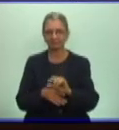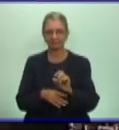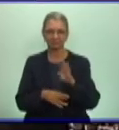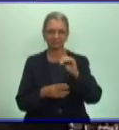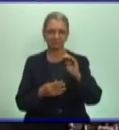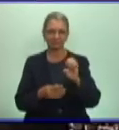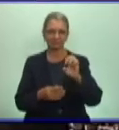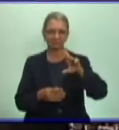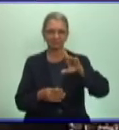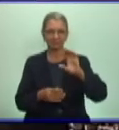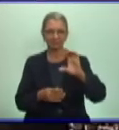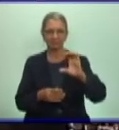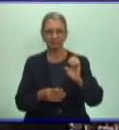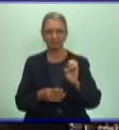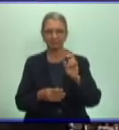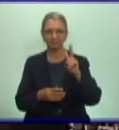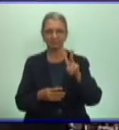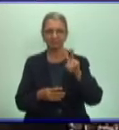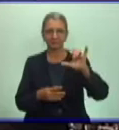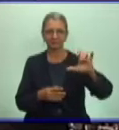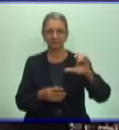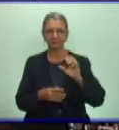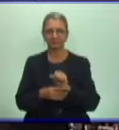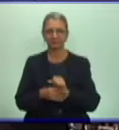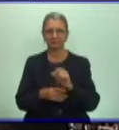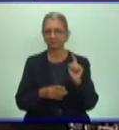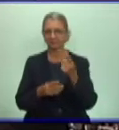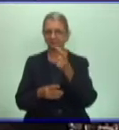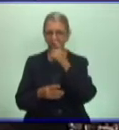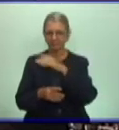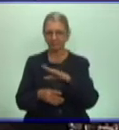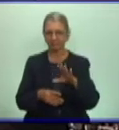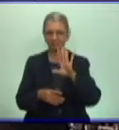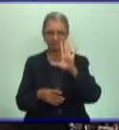Mercedes Pérez de Villa Clara, si un alumno de